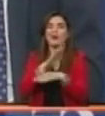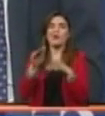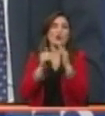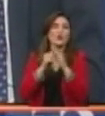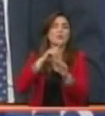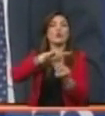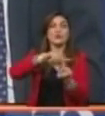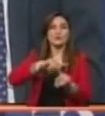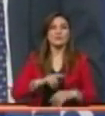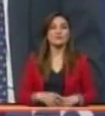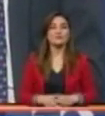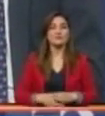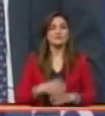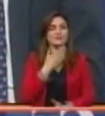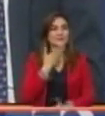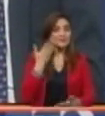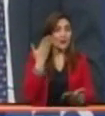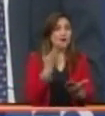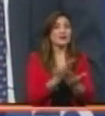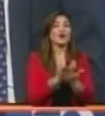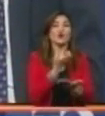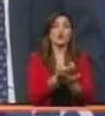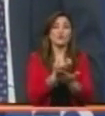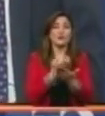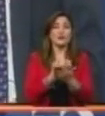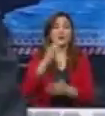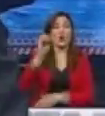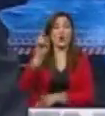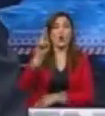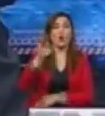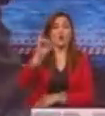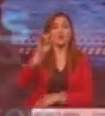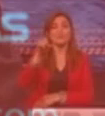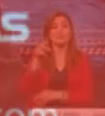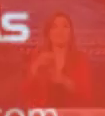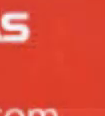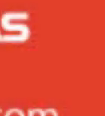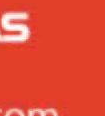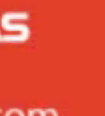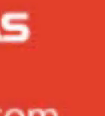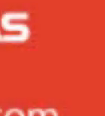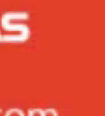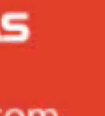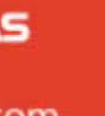opuestas y bastante positivas. Muchas gracias, economista Fausto Ortiz, ex ministro de Finanzas.